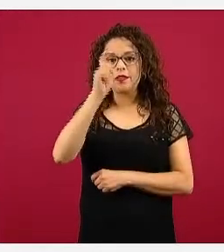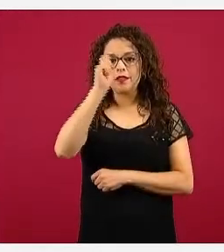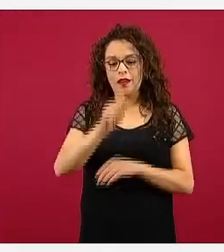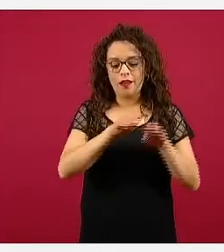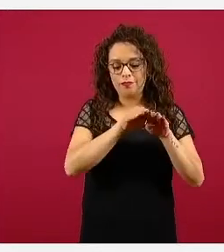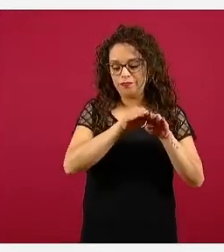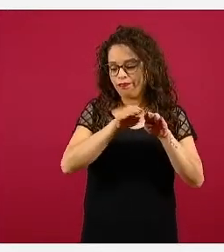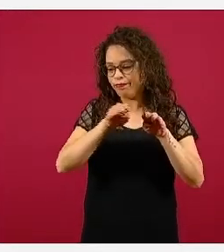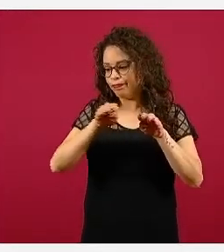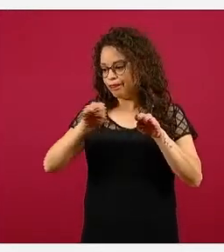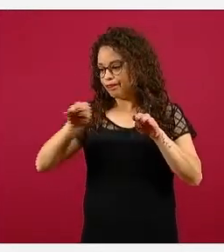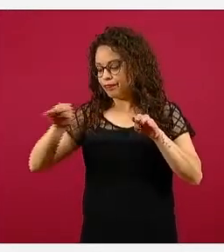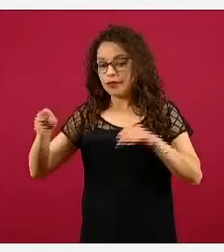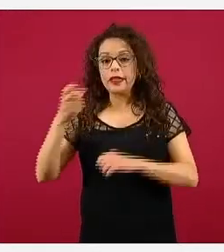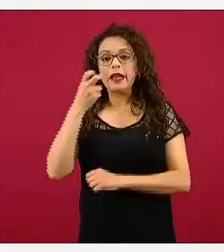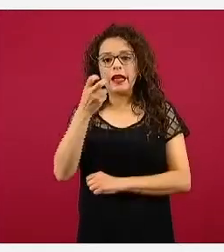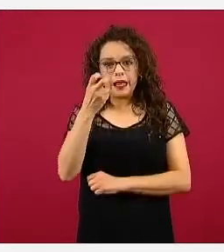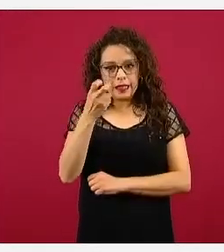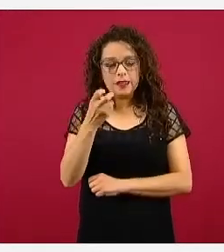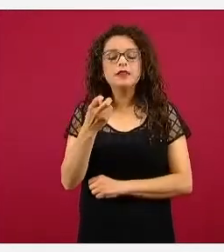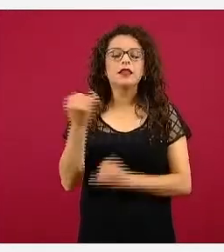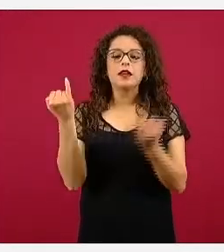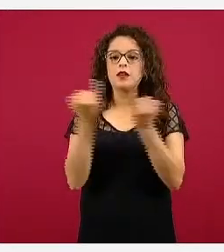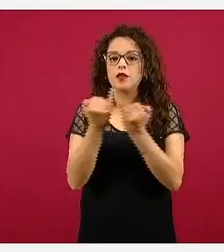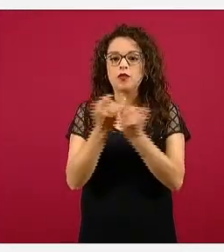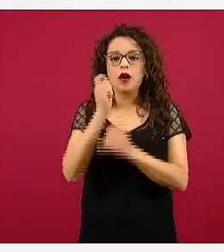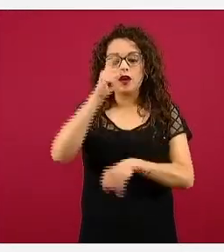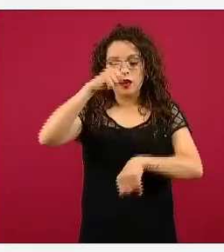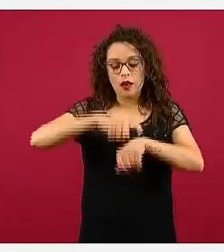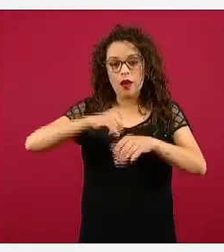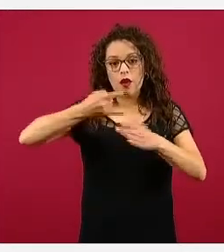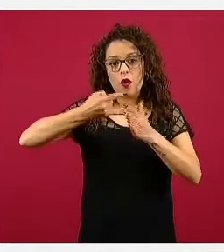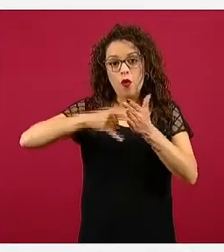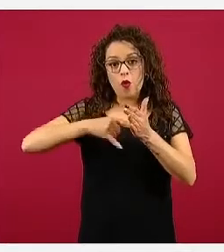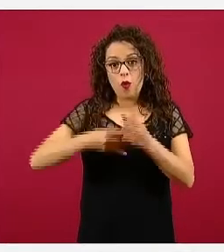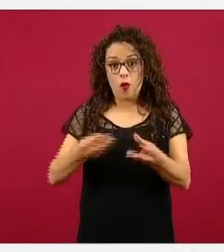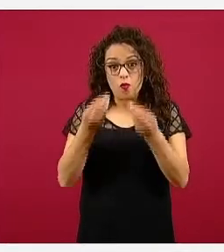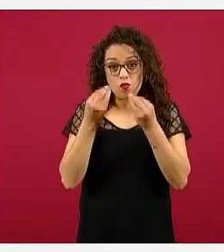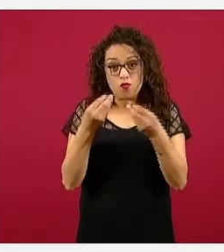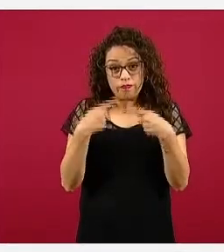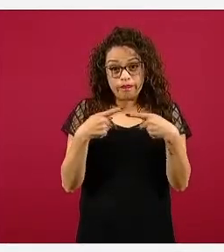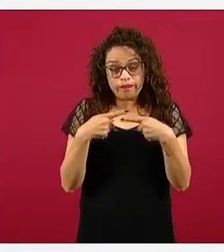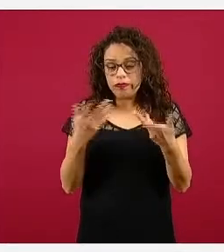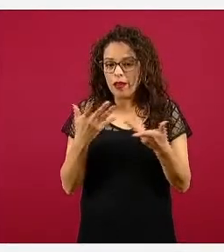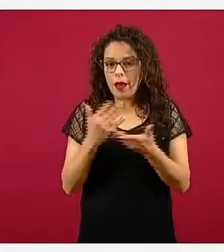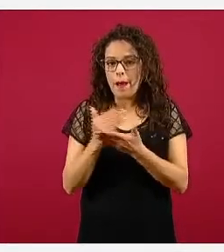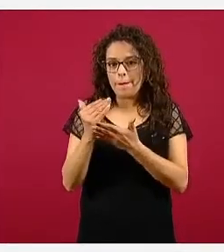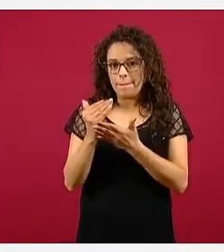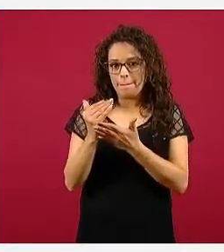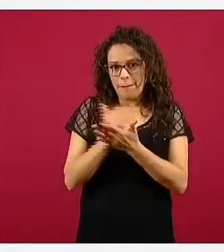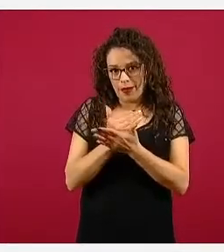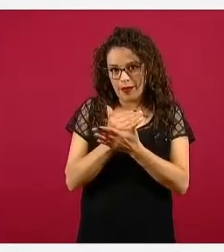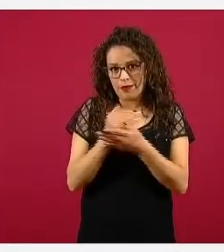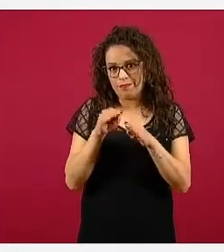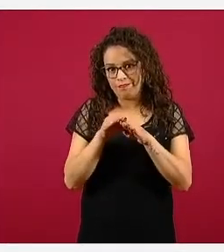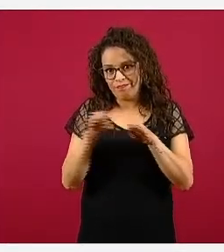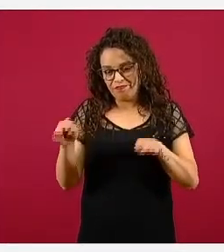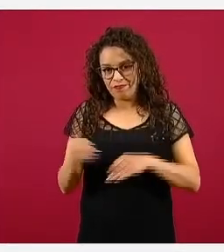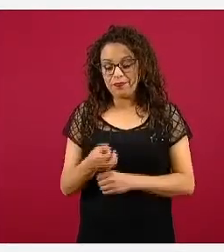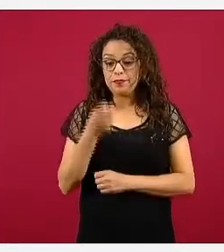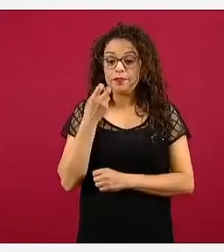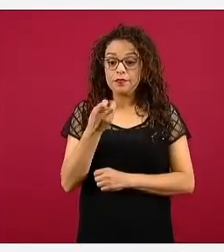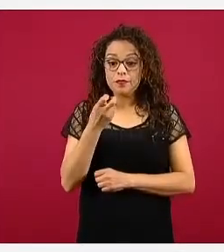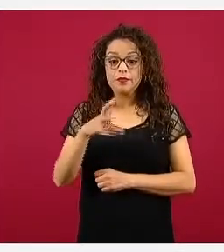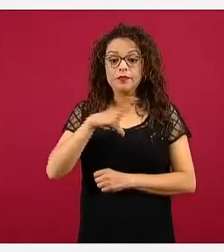lo que estábamos intentando en términos de la hora pico, que el pico no fuera tan pico, sino que fuera un poco más chato. Y con la colaboración